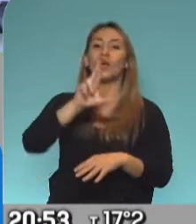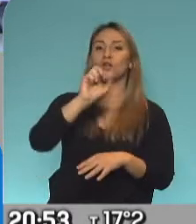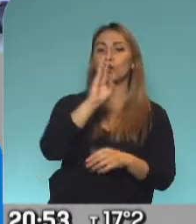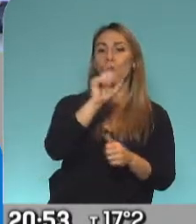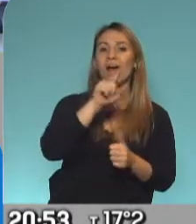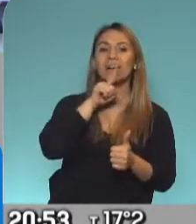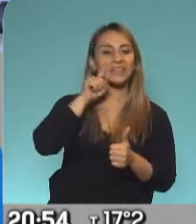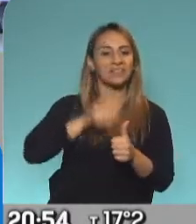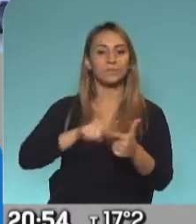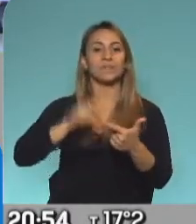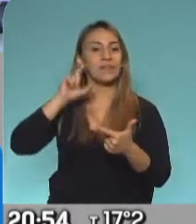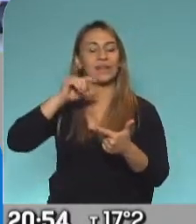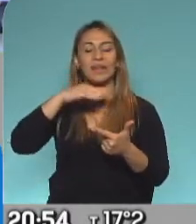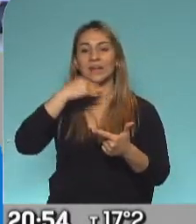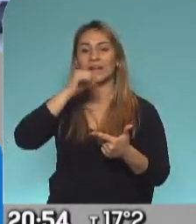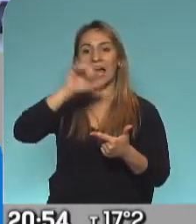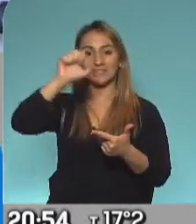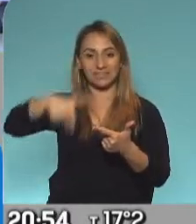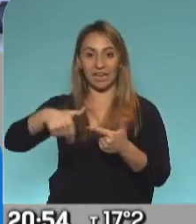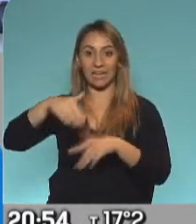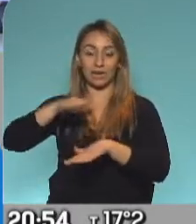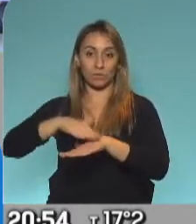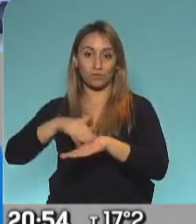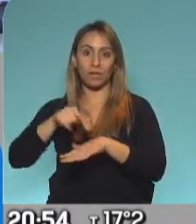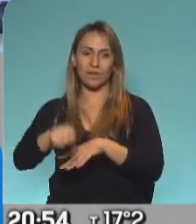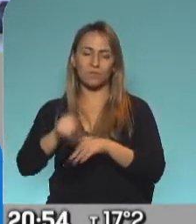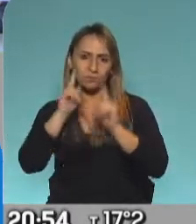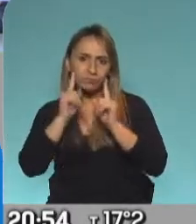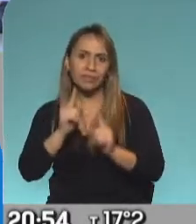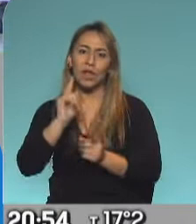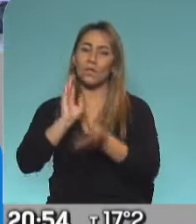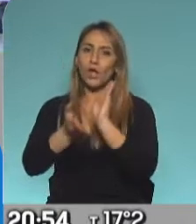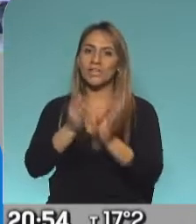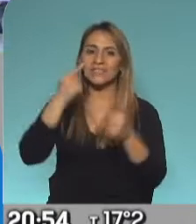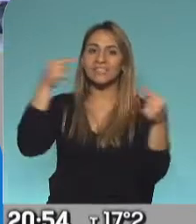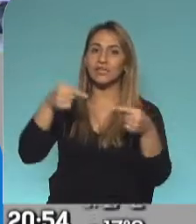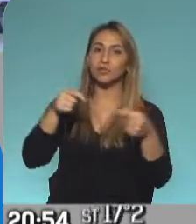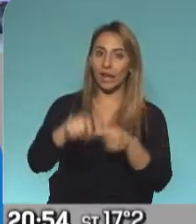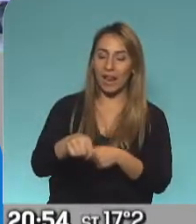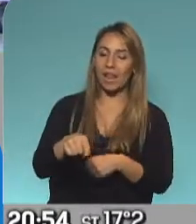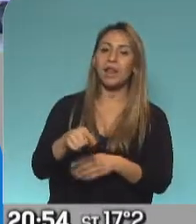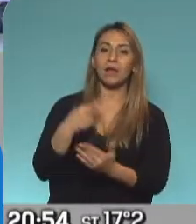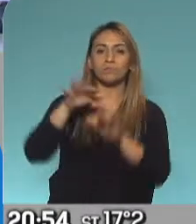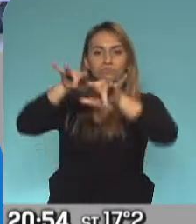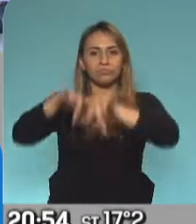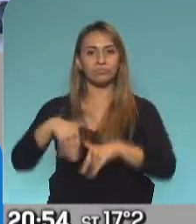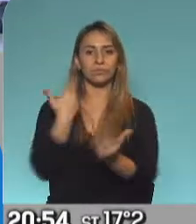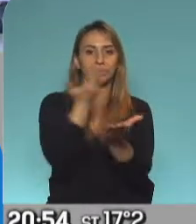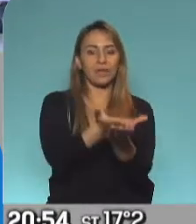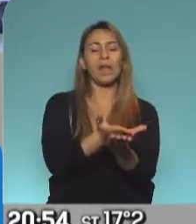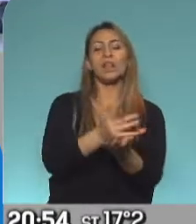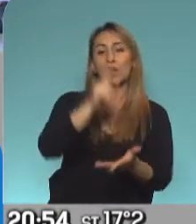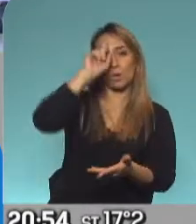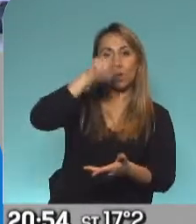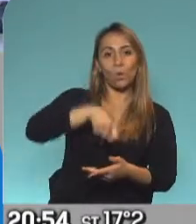luciano hassan este último encargado de la parte de la violencia institucional presentaron un escrito ante el juzgado federal de lomas